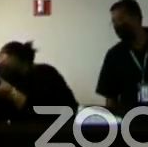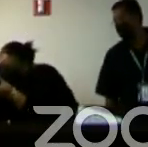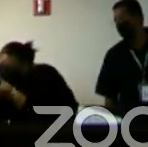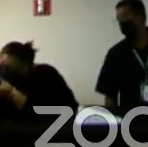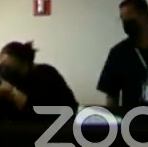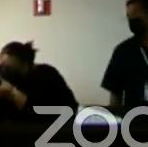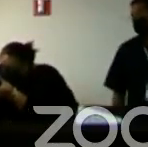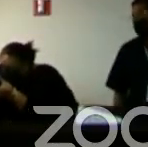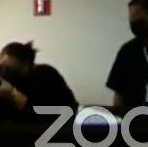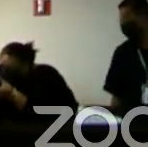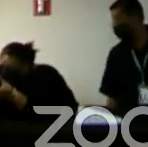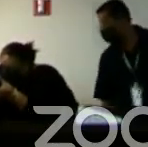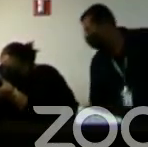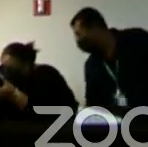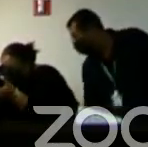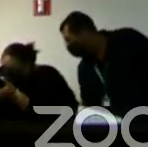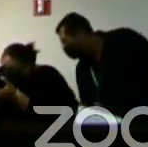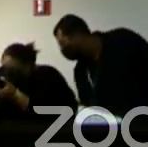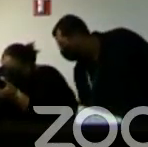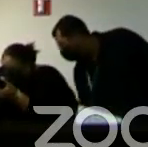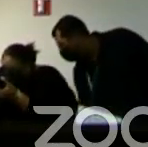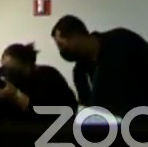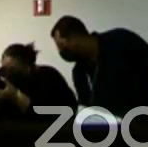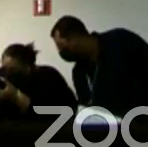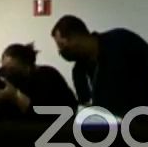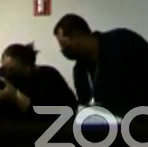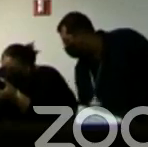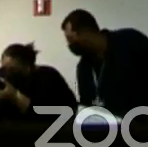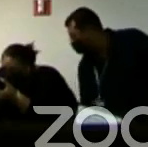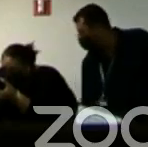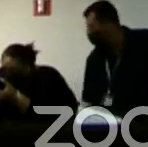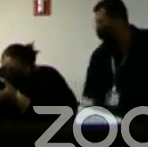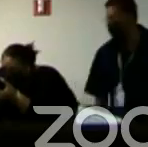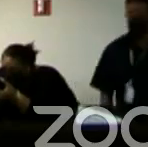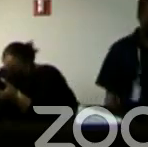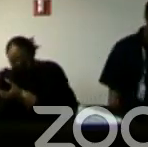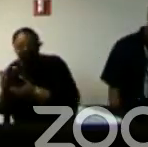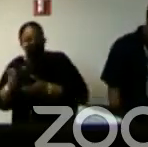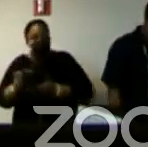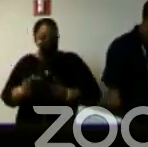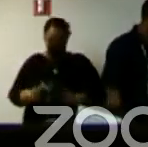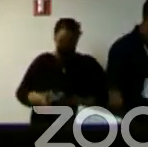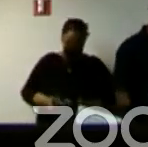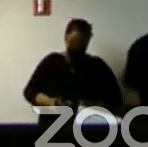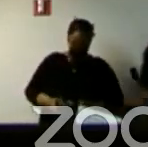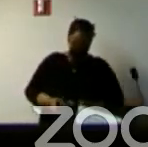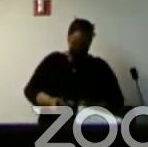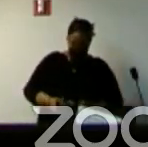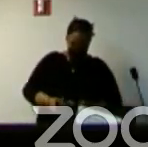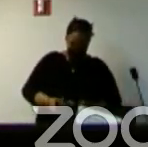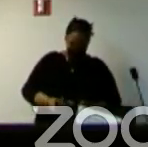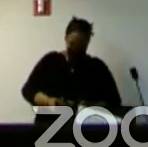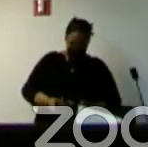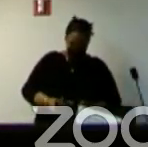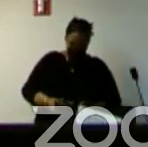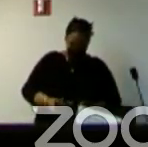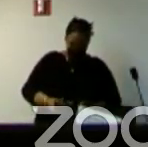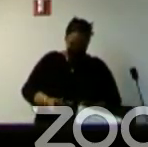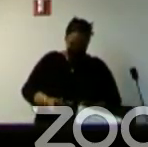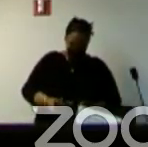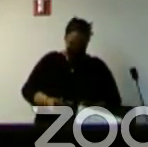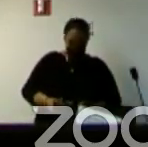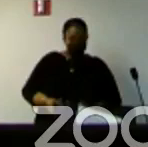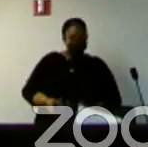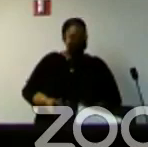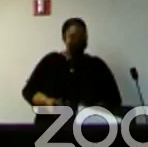Sí, no, quería añadir que en esa unidad. Estamos hablando de la unidad Aguirre 2, que fue la que recuperamos